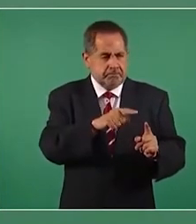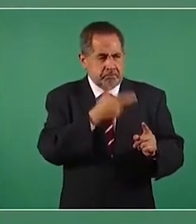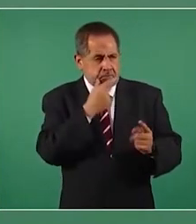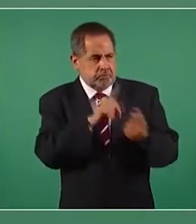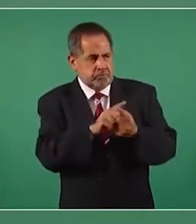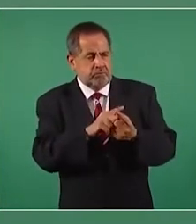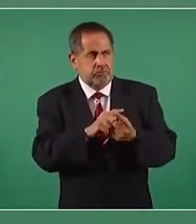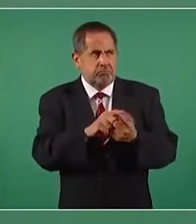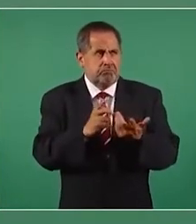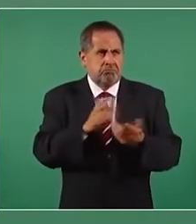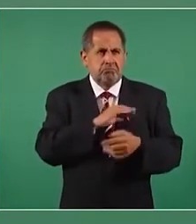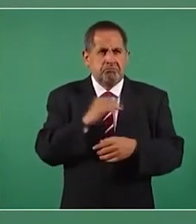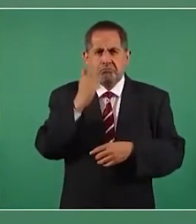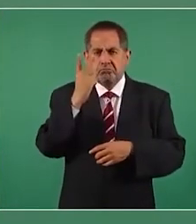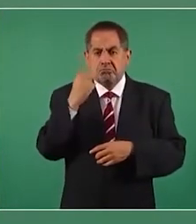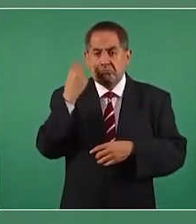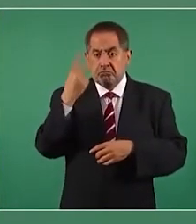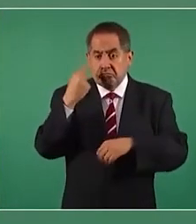más de 2 horas.